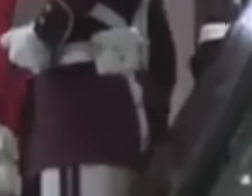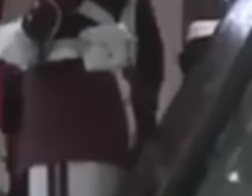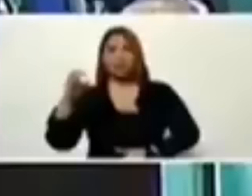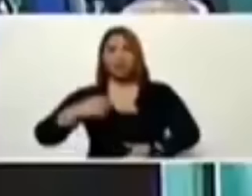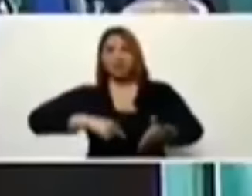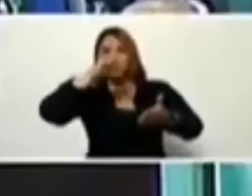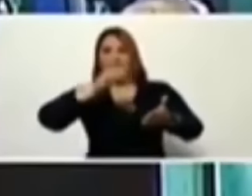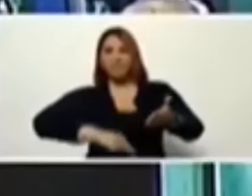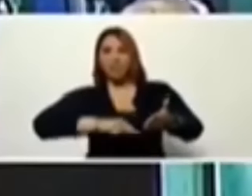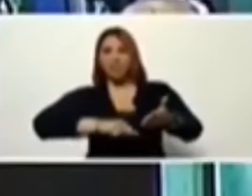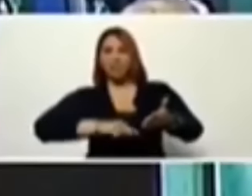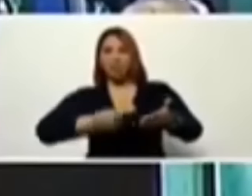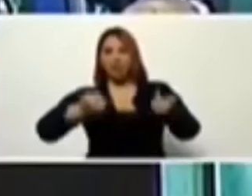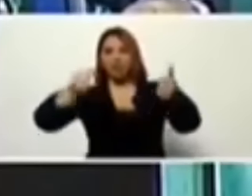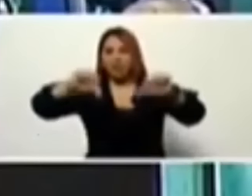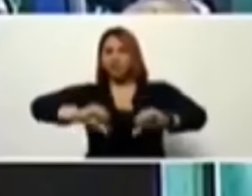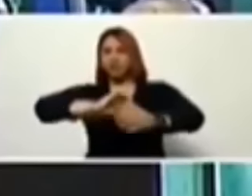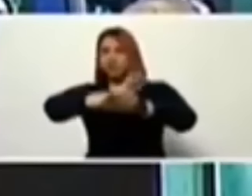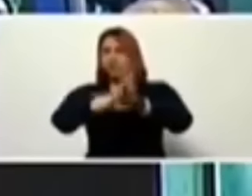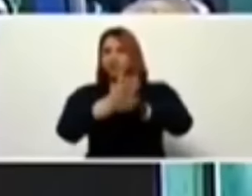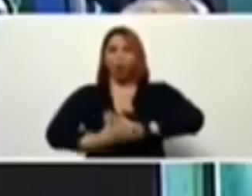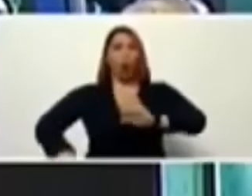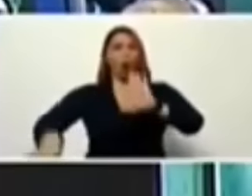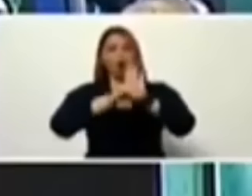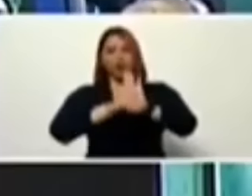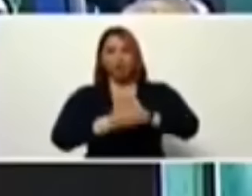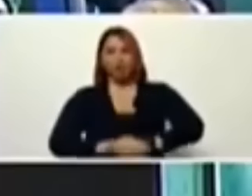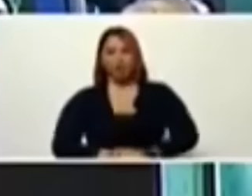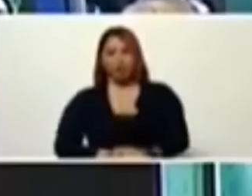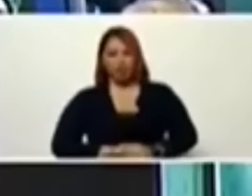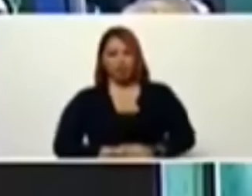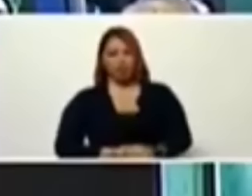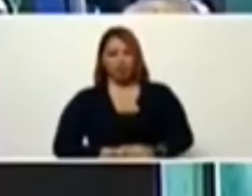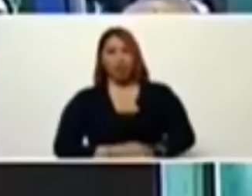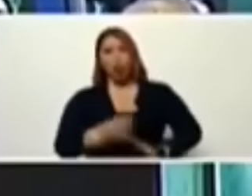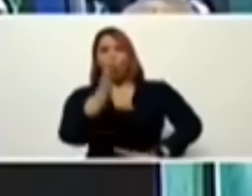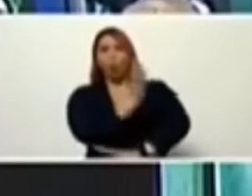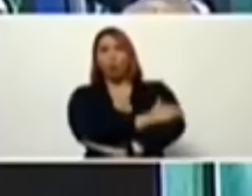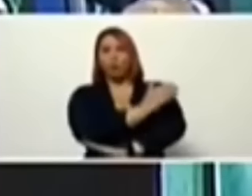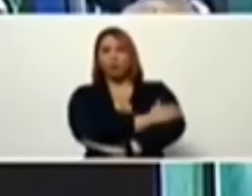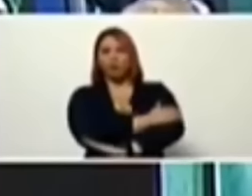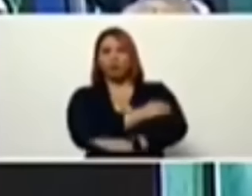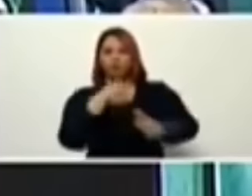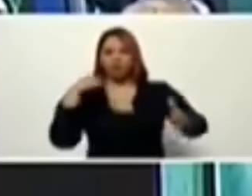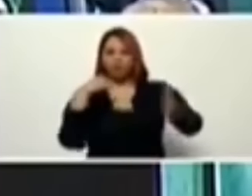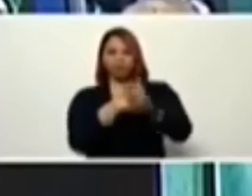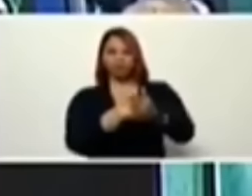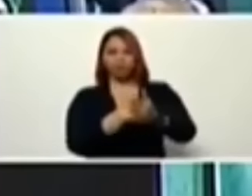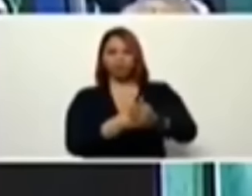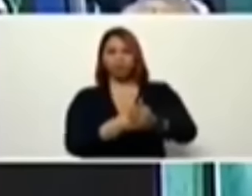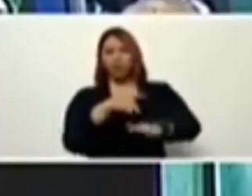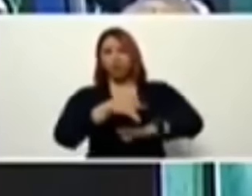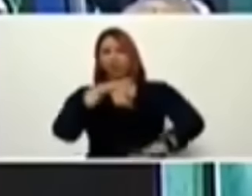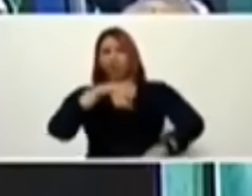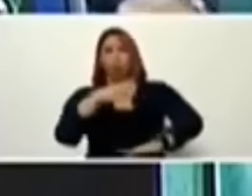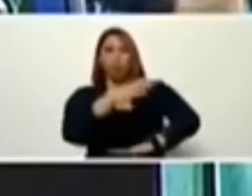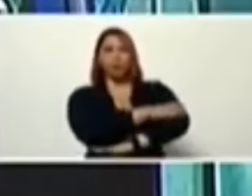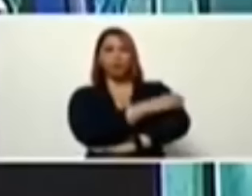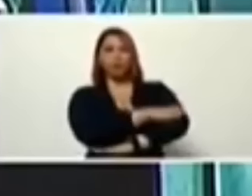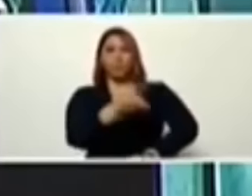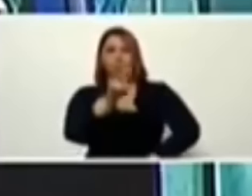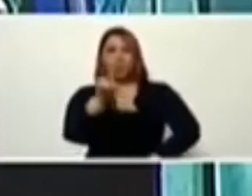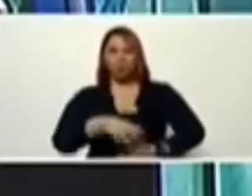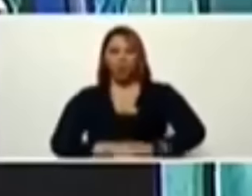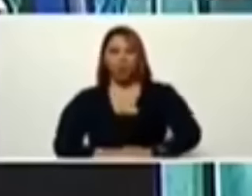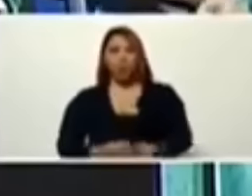presidentes más vigilados y custodiados por sus escoltas crece la atención en Venezuela declaran la responsabilidad